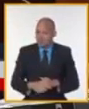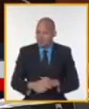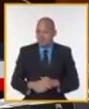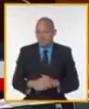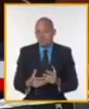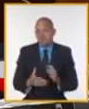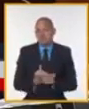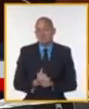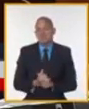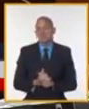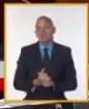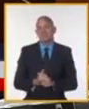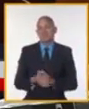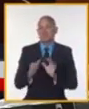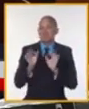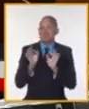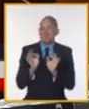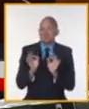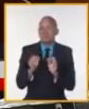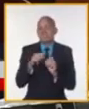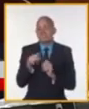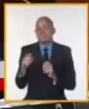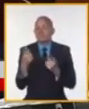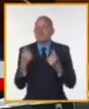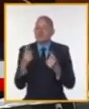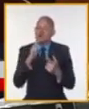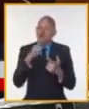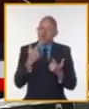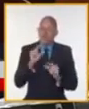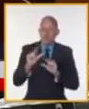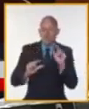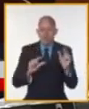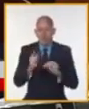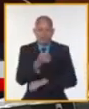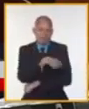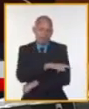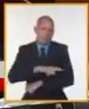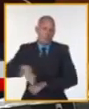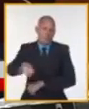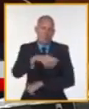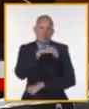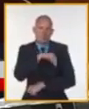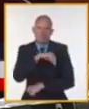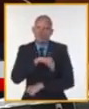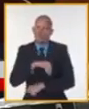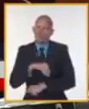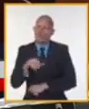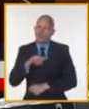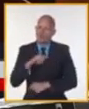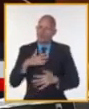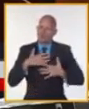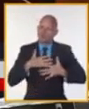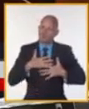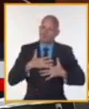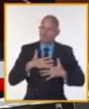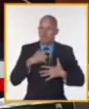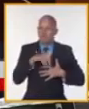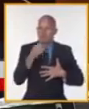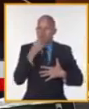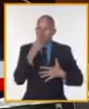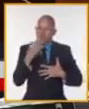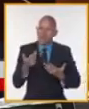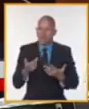esencia del desarrollo espiritual de la nación y que impacta también el desarrollo económico y social, como el diálogo